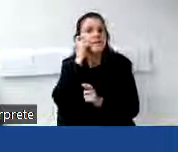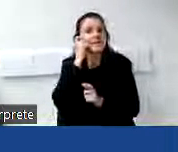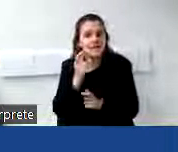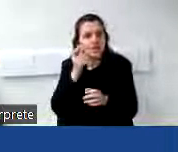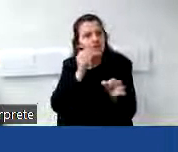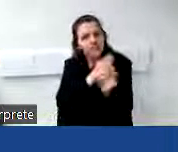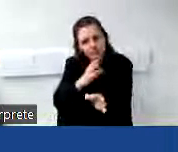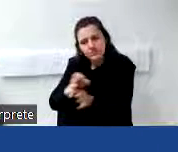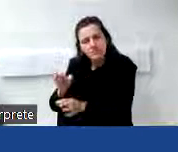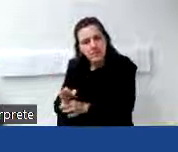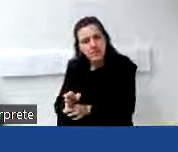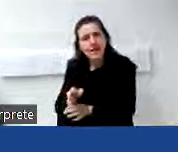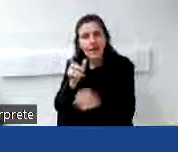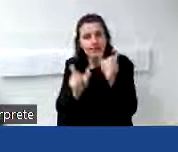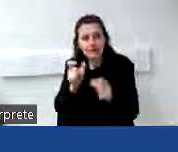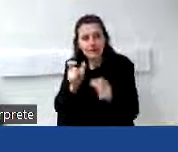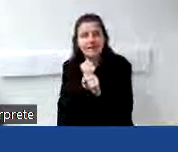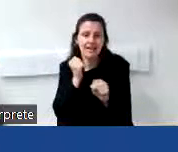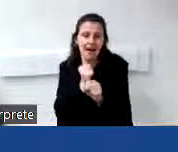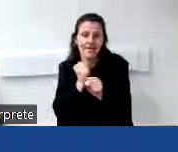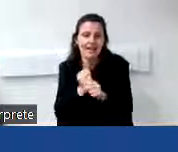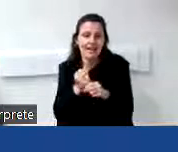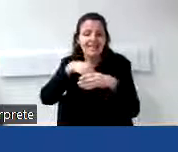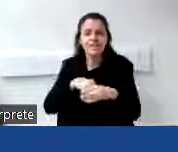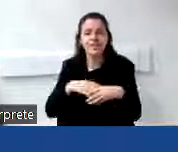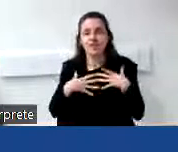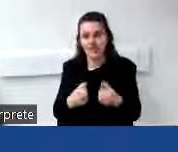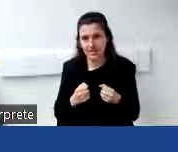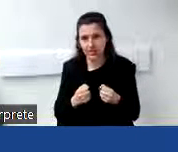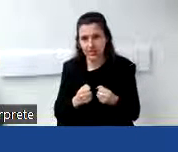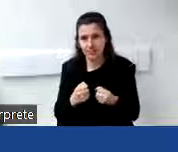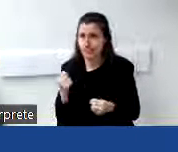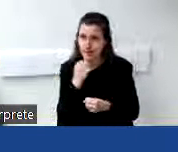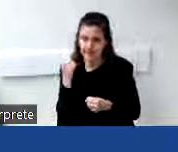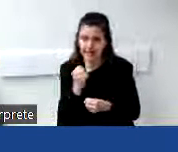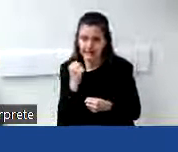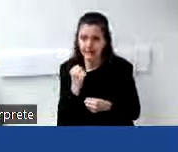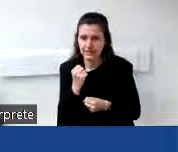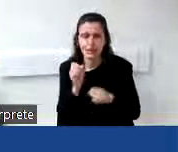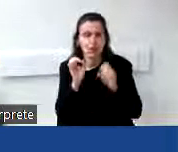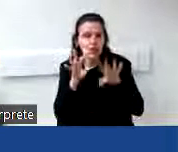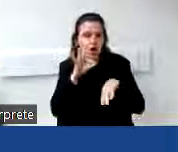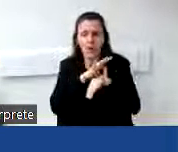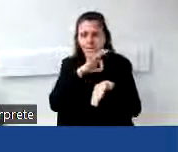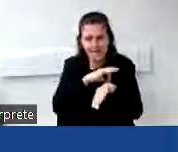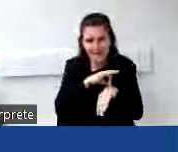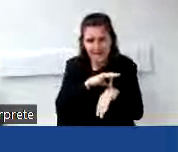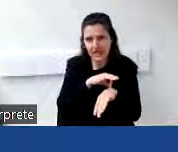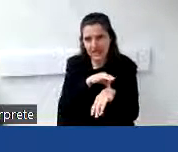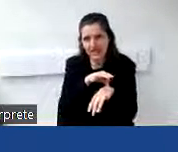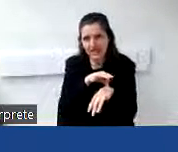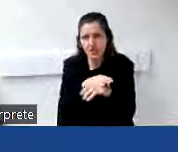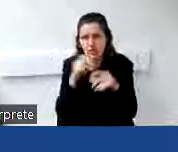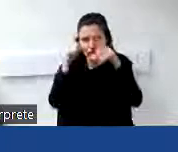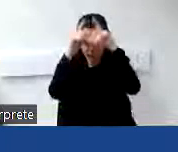y personal de salud y personal que trabaja en la salud, que no necesariamente es de atención, ¿no? sino todos aquellos que